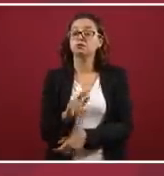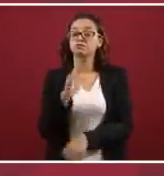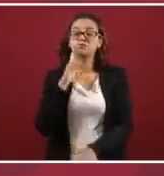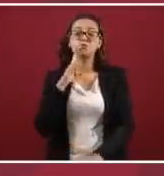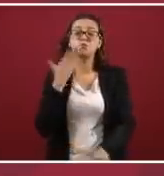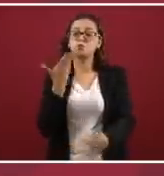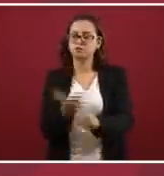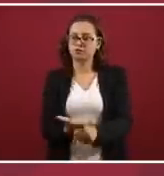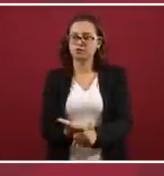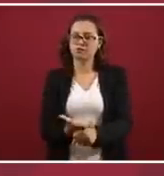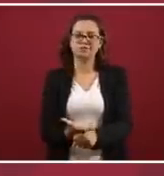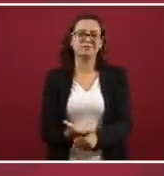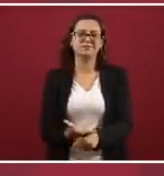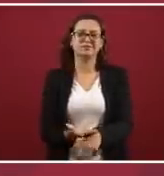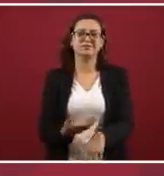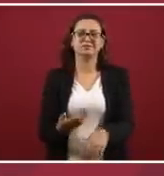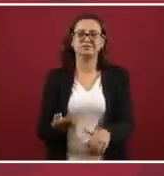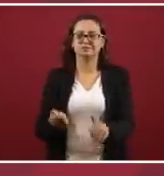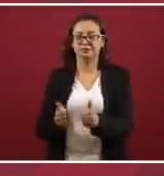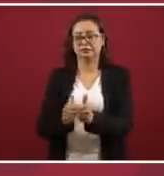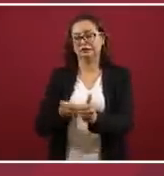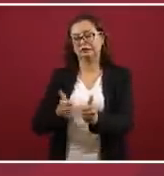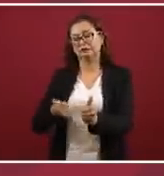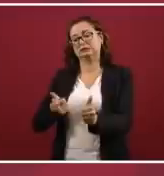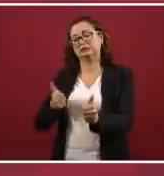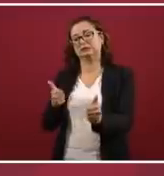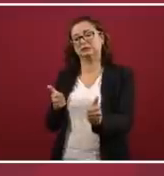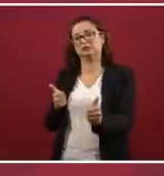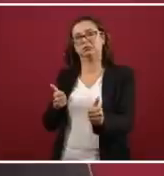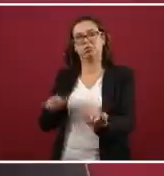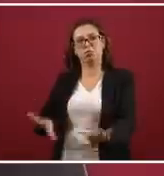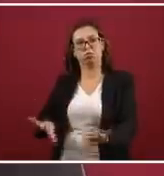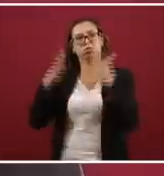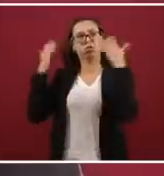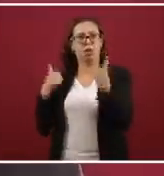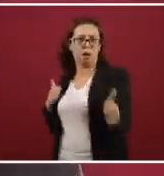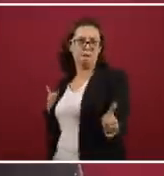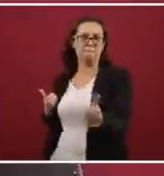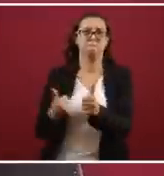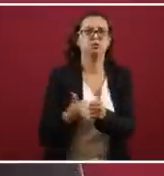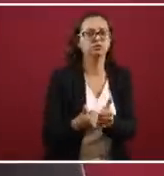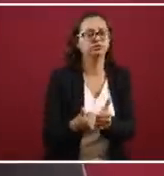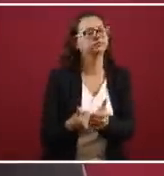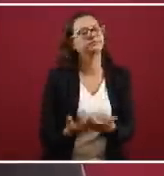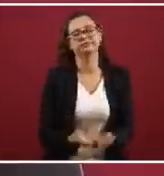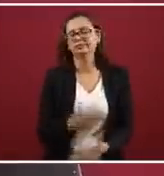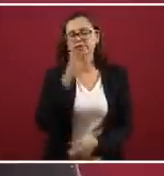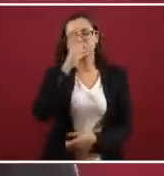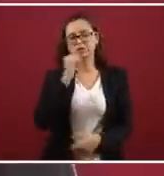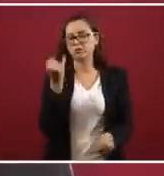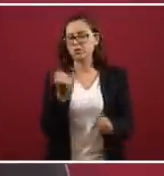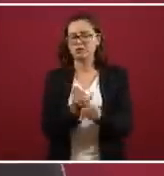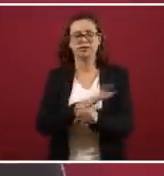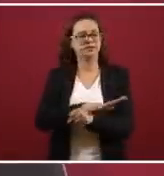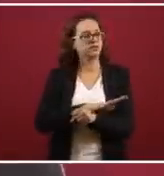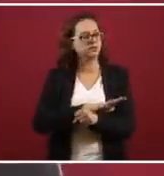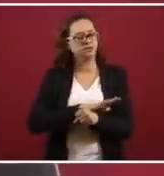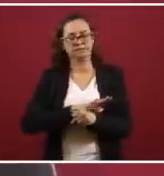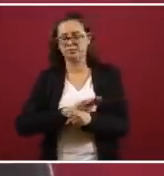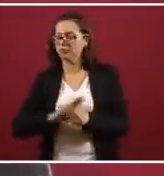porque no se puede recuperar todo lo que se perdió durante el periodo